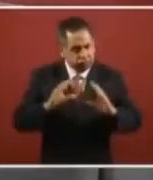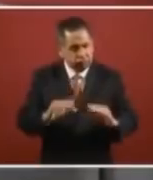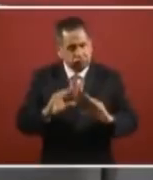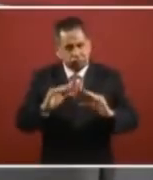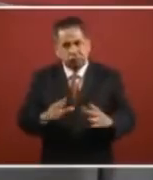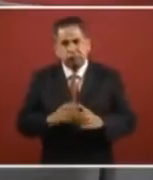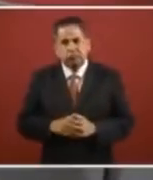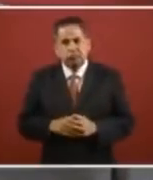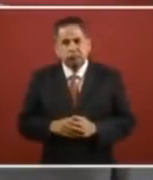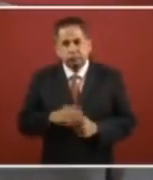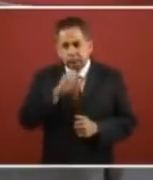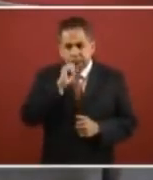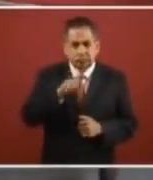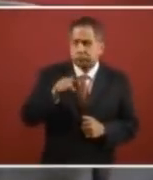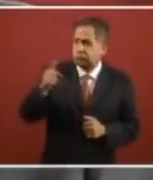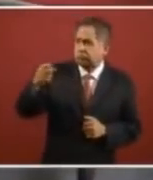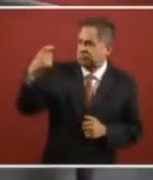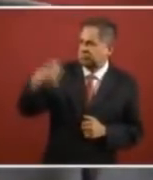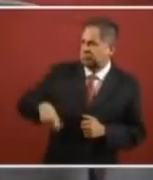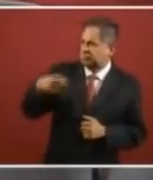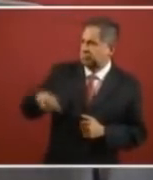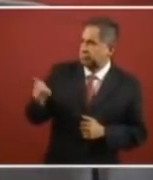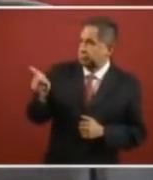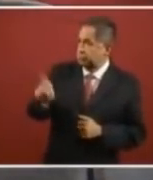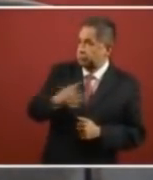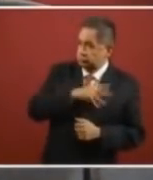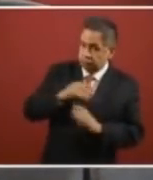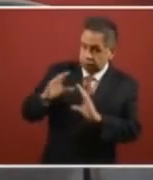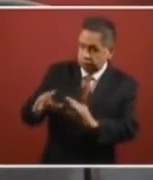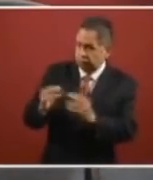como al hijo del más rico hacendado.